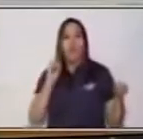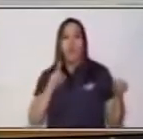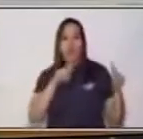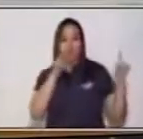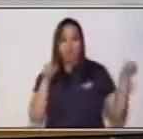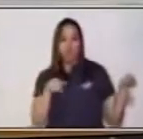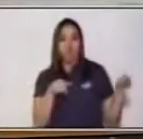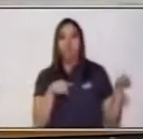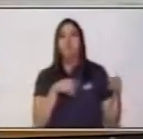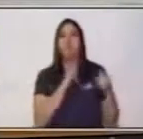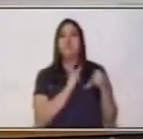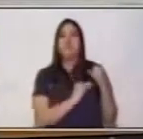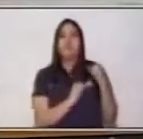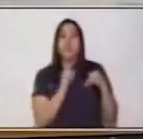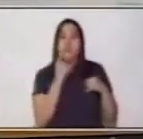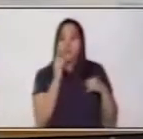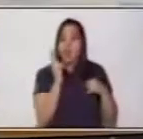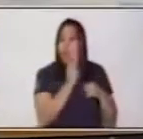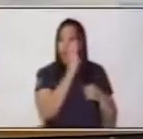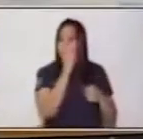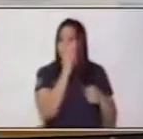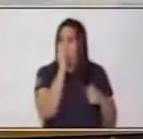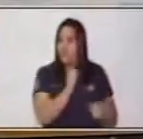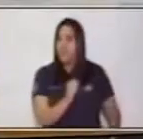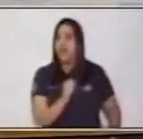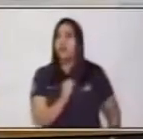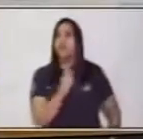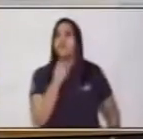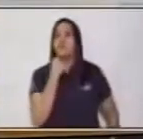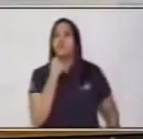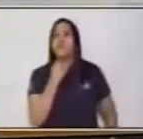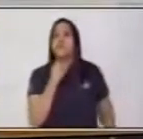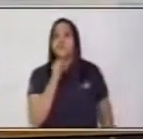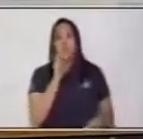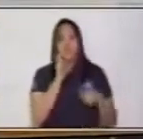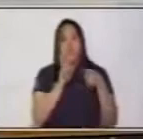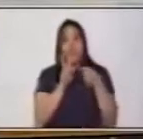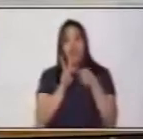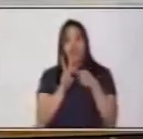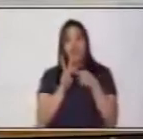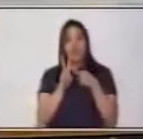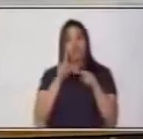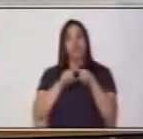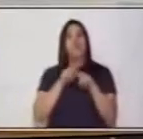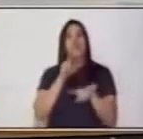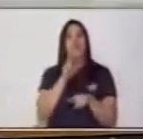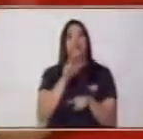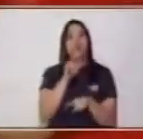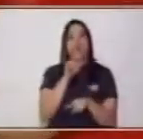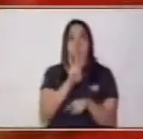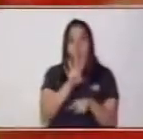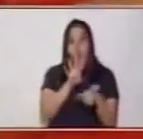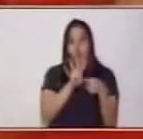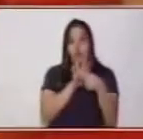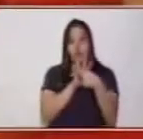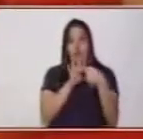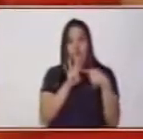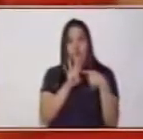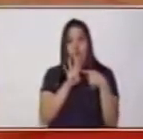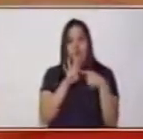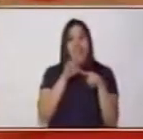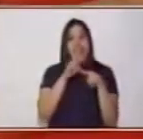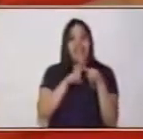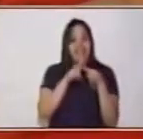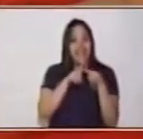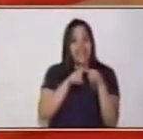al cuadrado, 2x al cuadrado. Entonces sería 2 por 2, 4, x